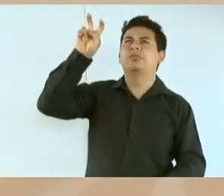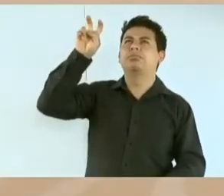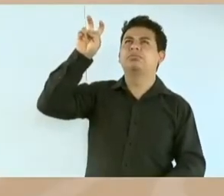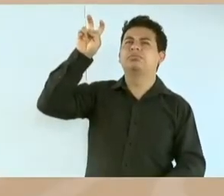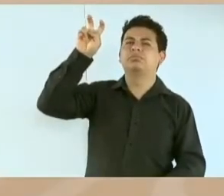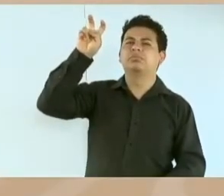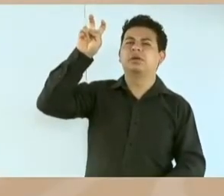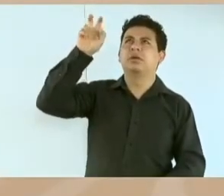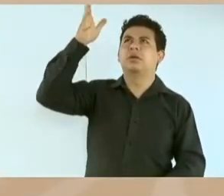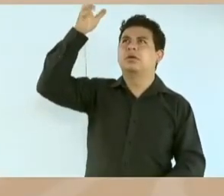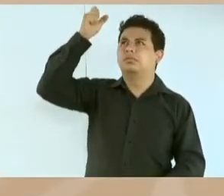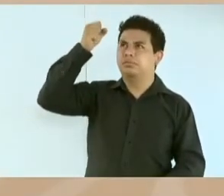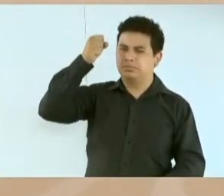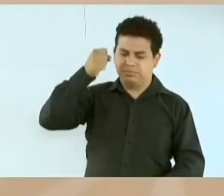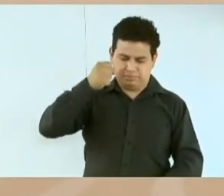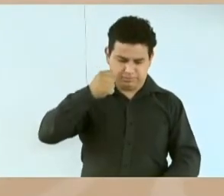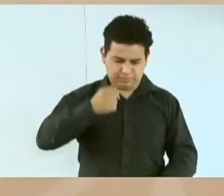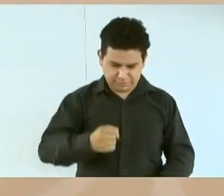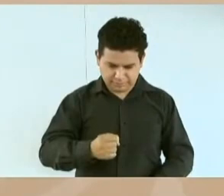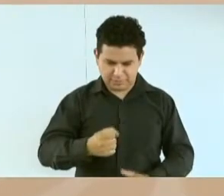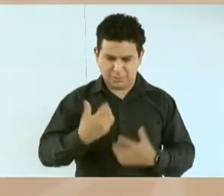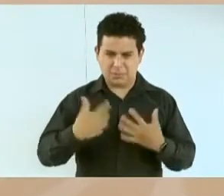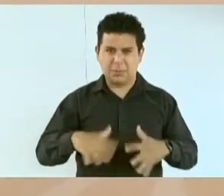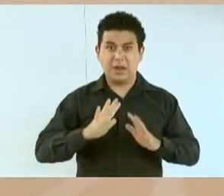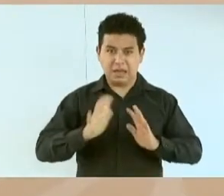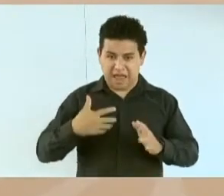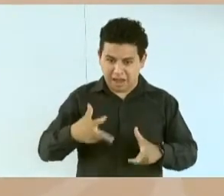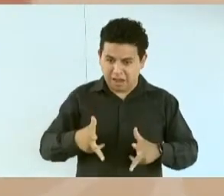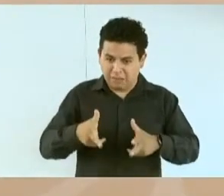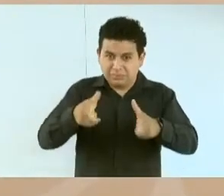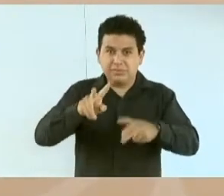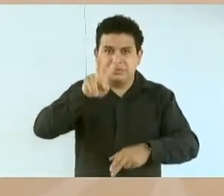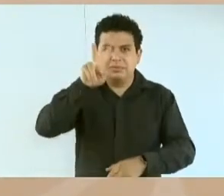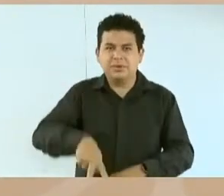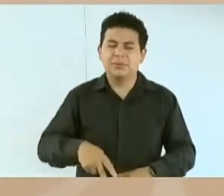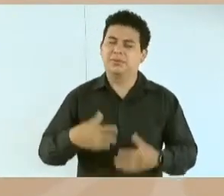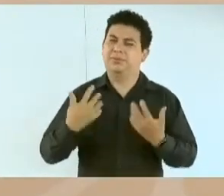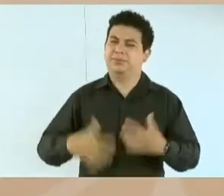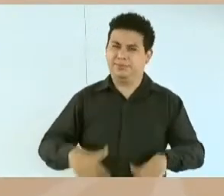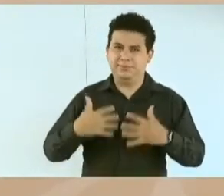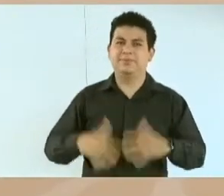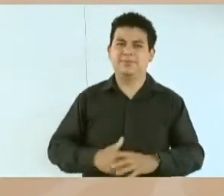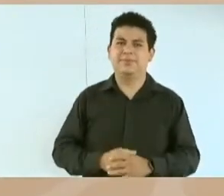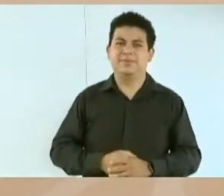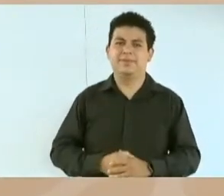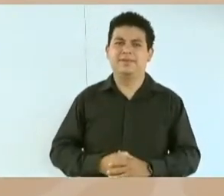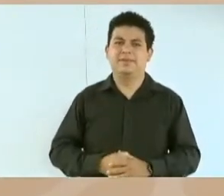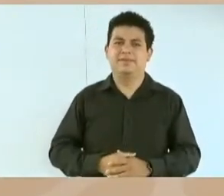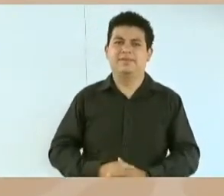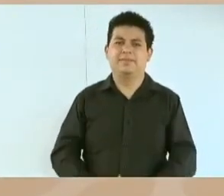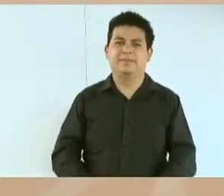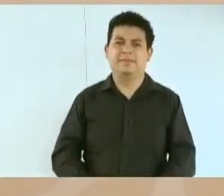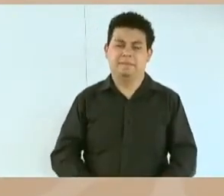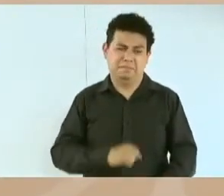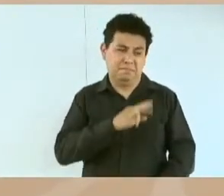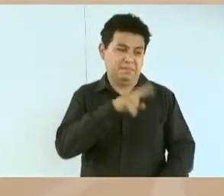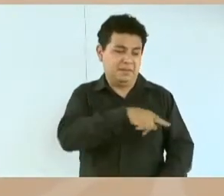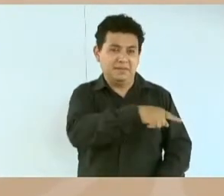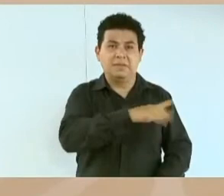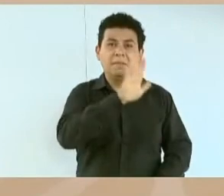el estar inaugurando estos caminos. Eso que comentó el ingeniero Arganis, es